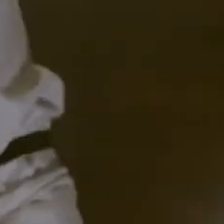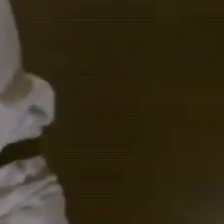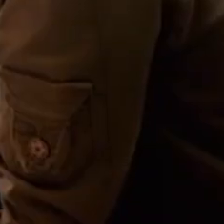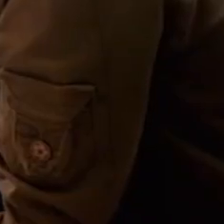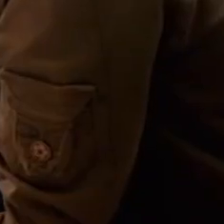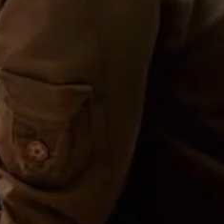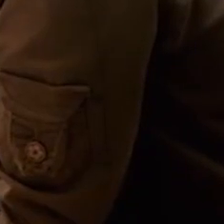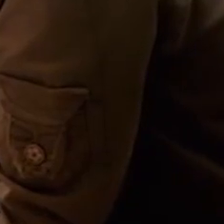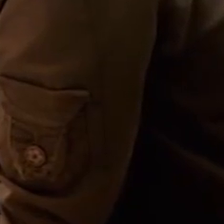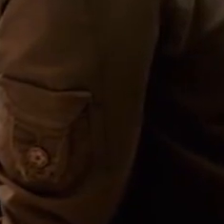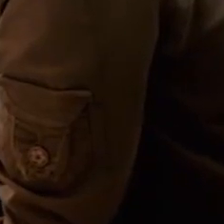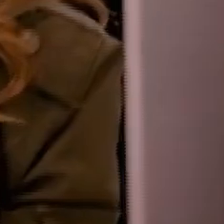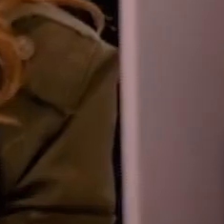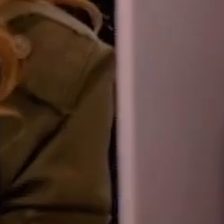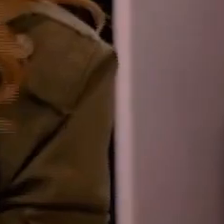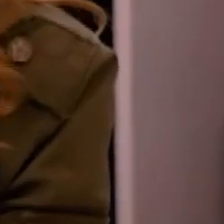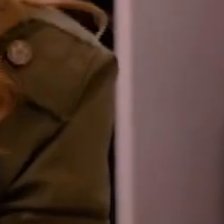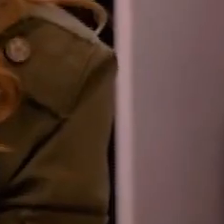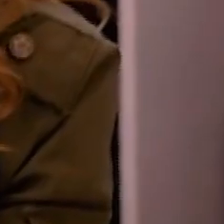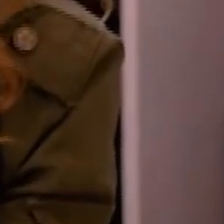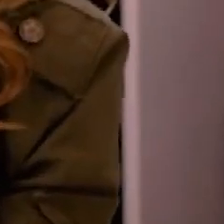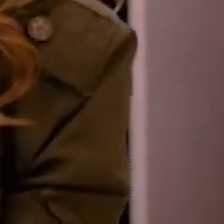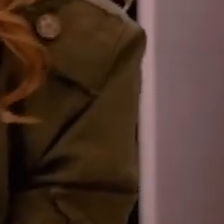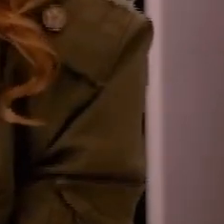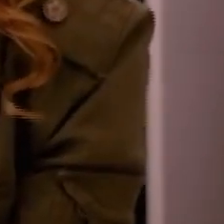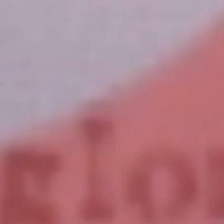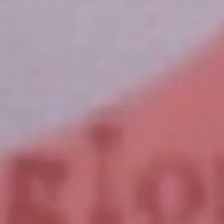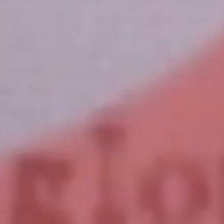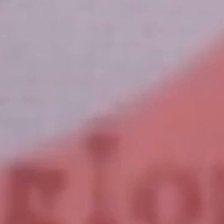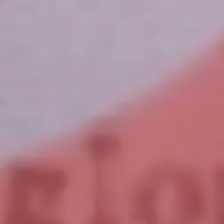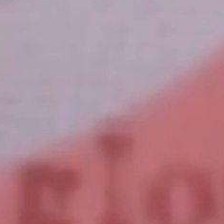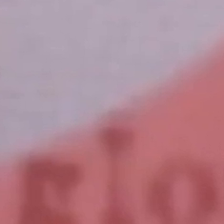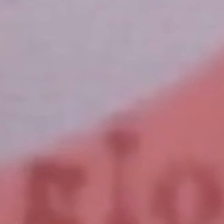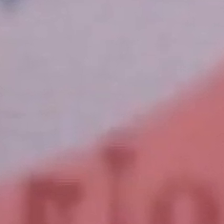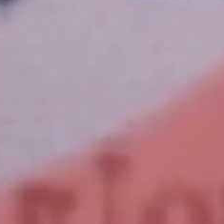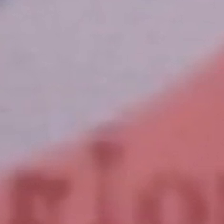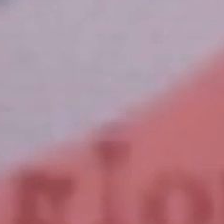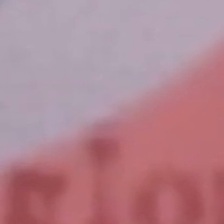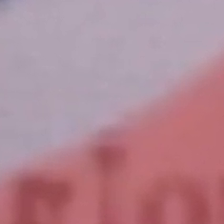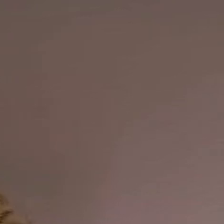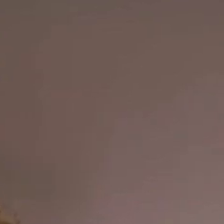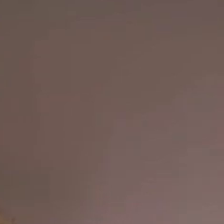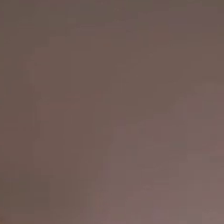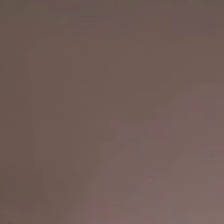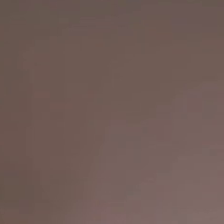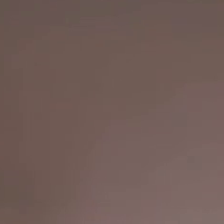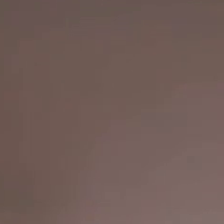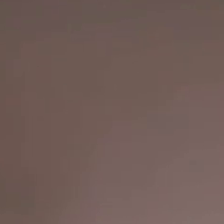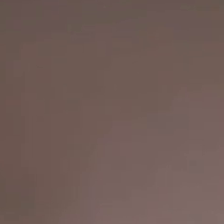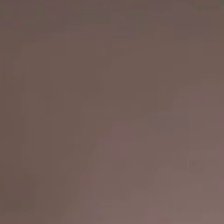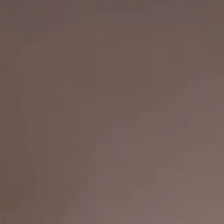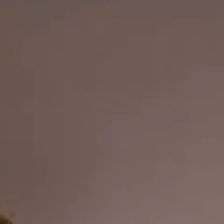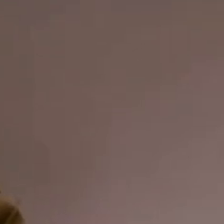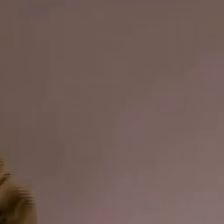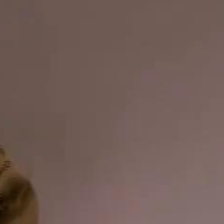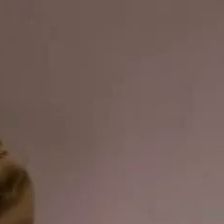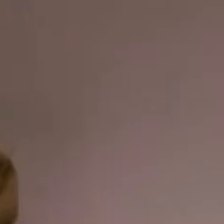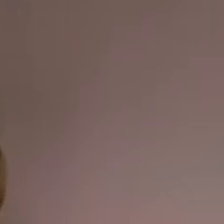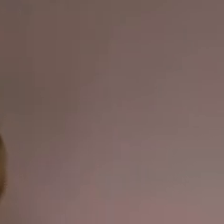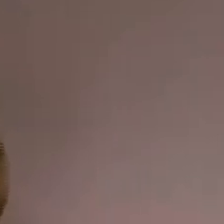reportero de guerra. Y los verdaderos asesinos de Gaitán tienen algo que ver con esa X. ¿Quién será el